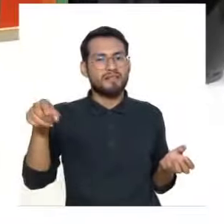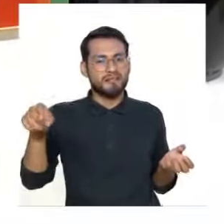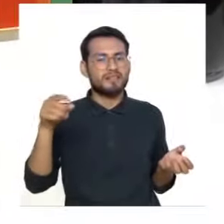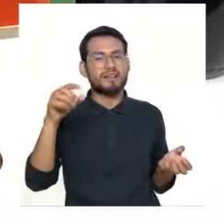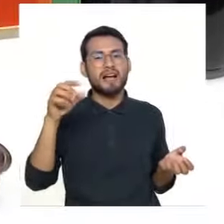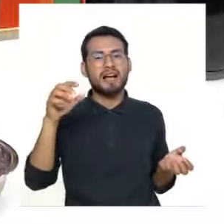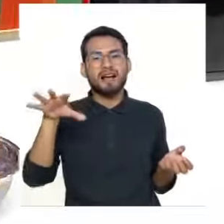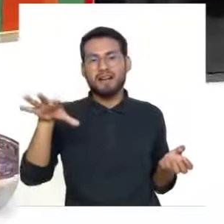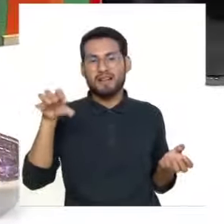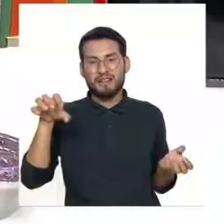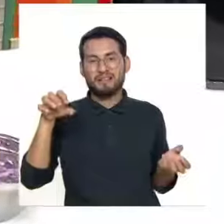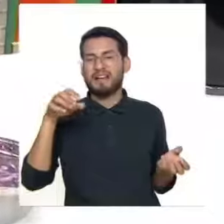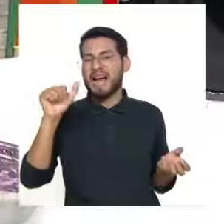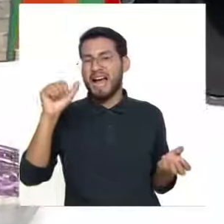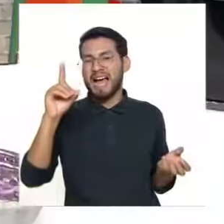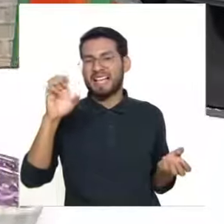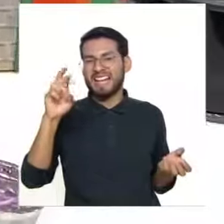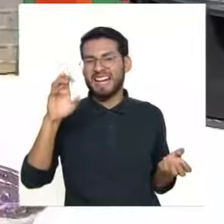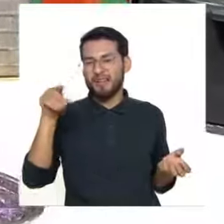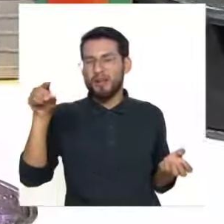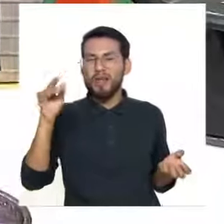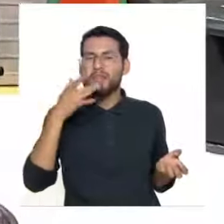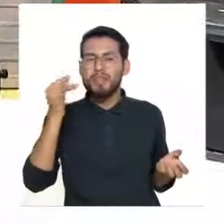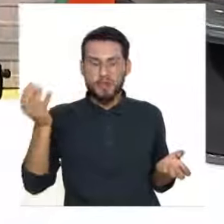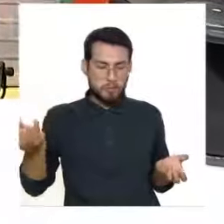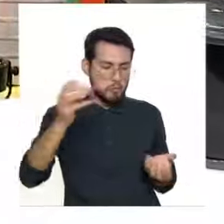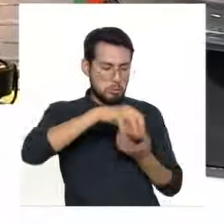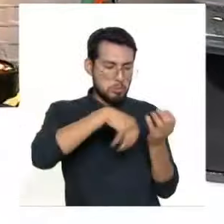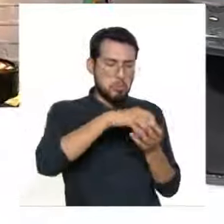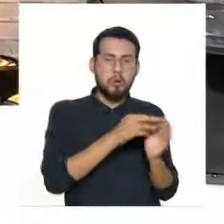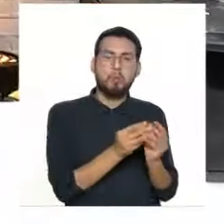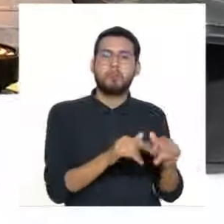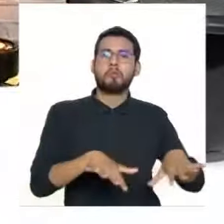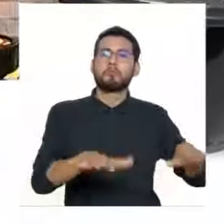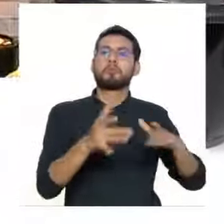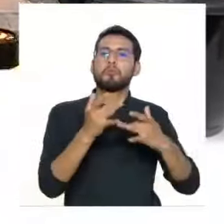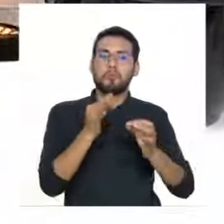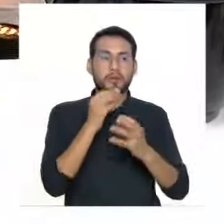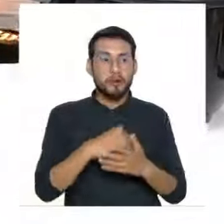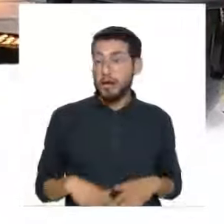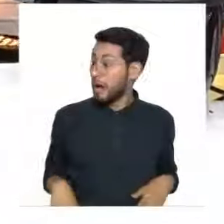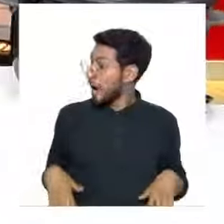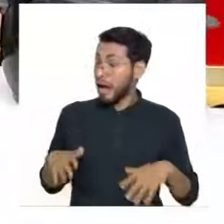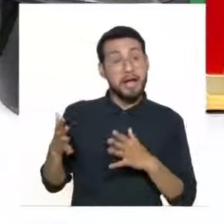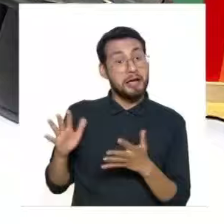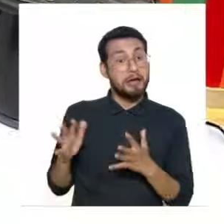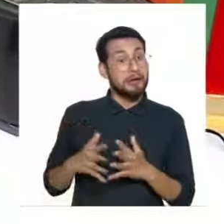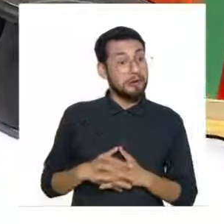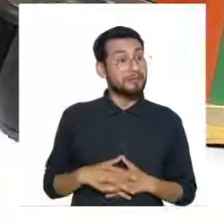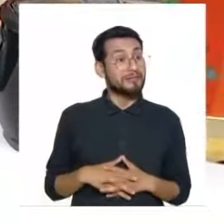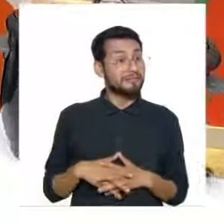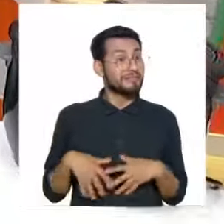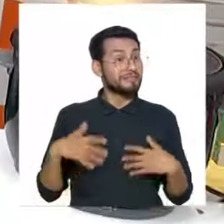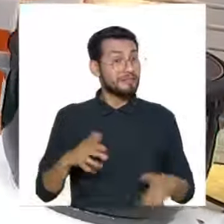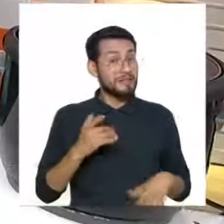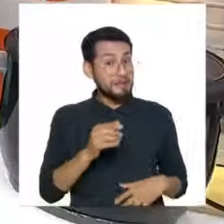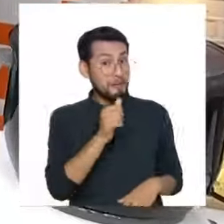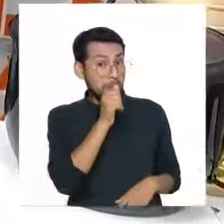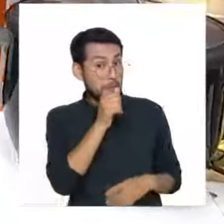de este aderezo ya recocido y es mucho más rápido y sabroso al momento Entonces